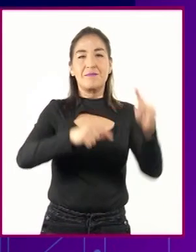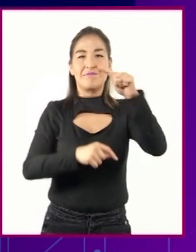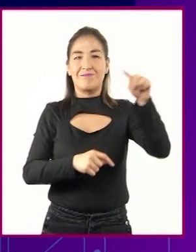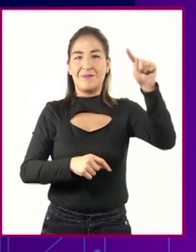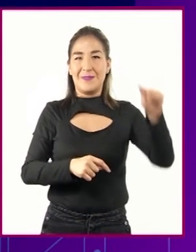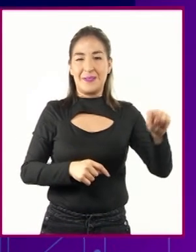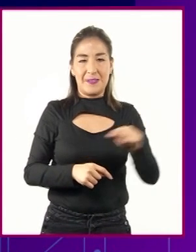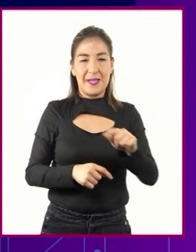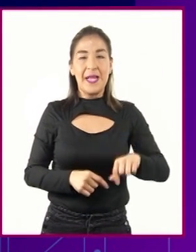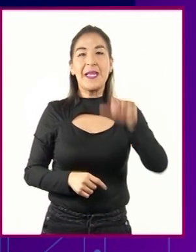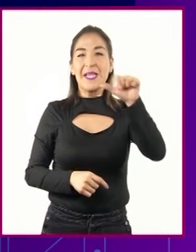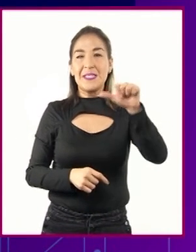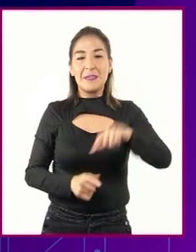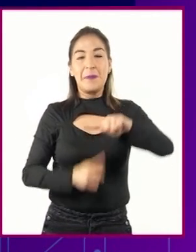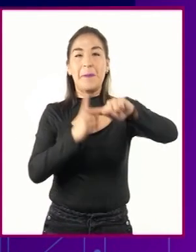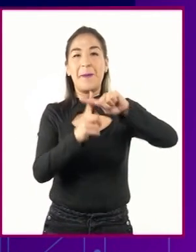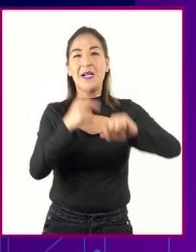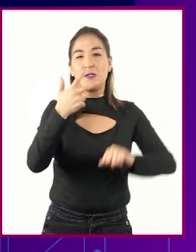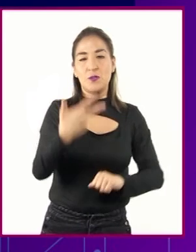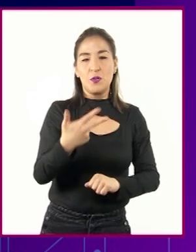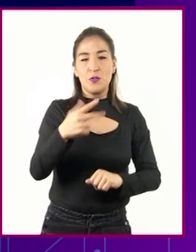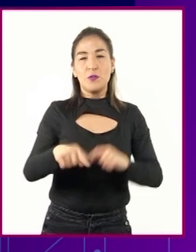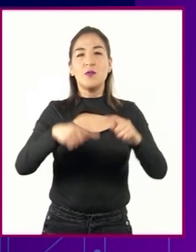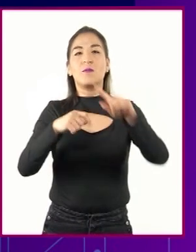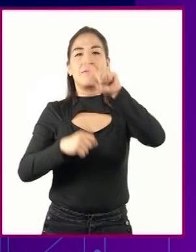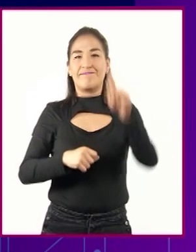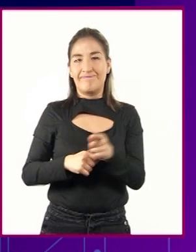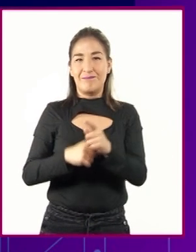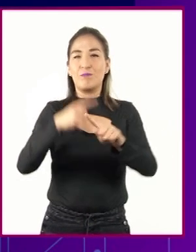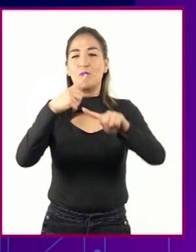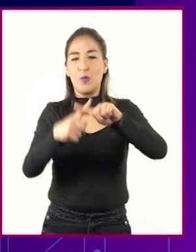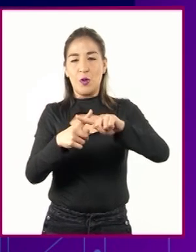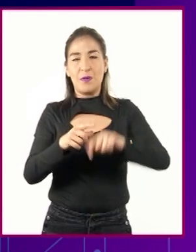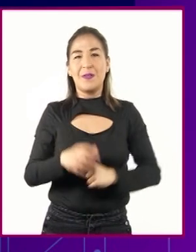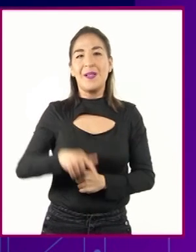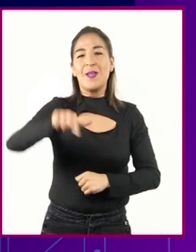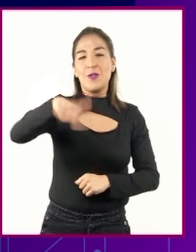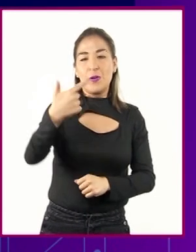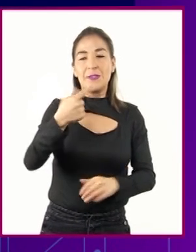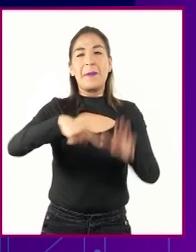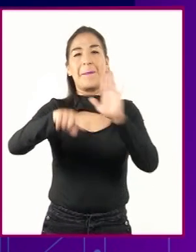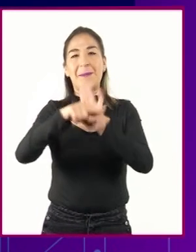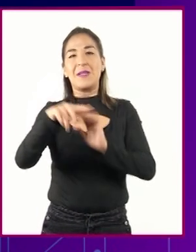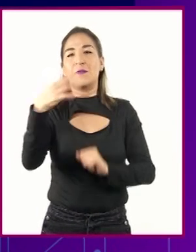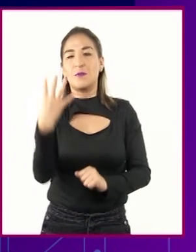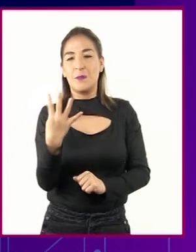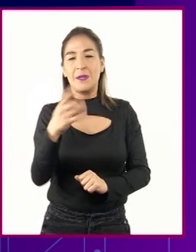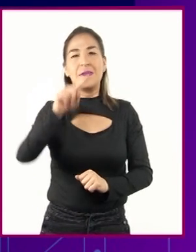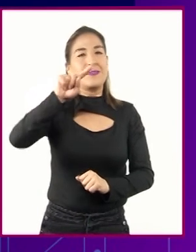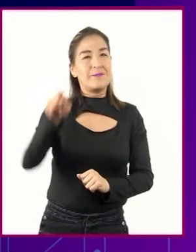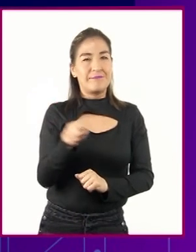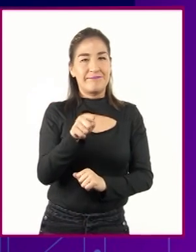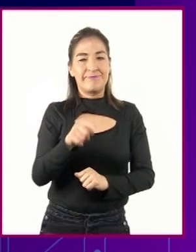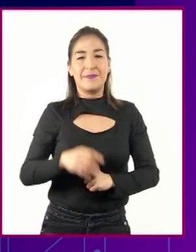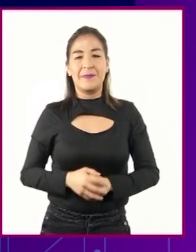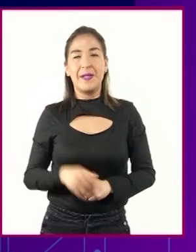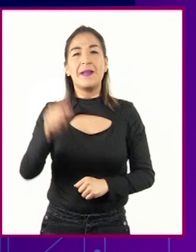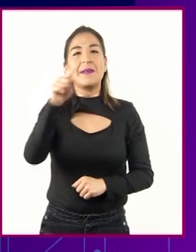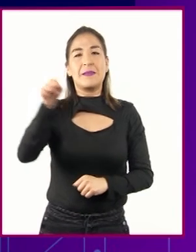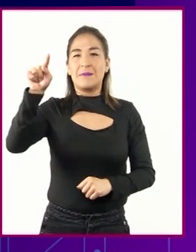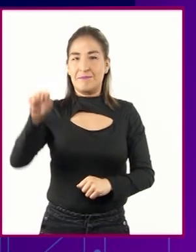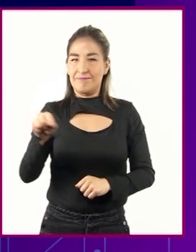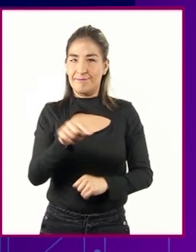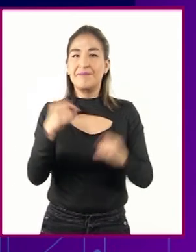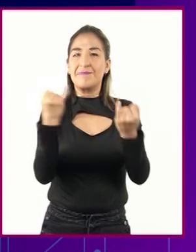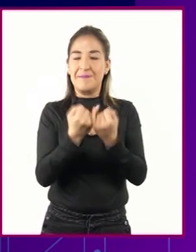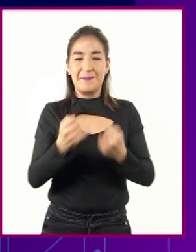corchete, 16 más 8 por, abre paréntesis, 12 menos 4, se cierra el paréntesis y el